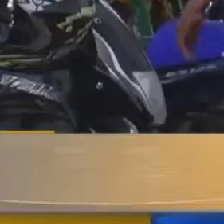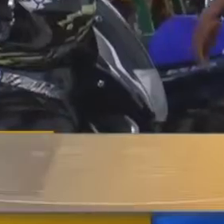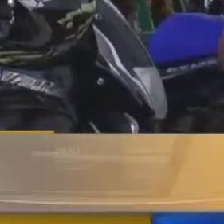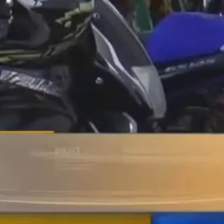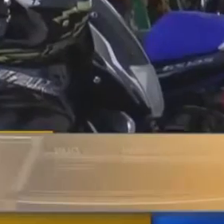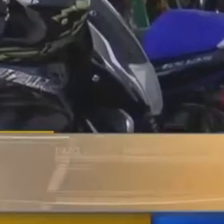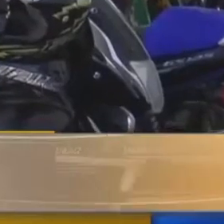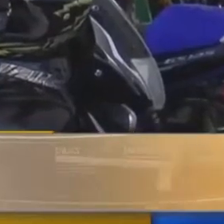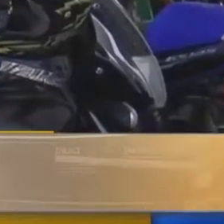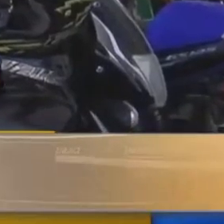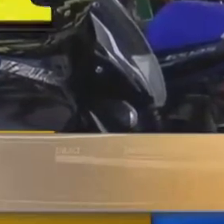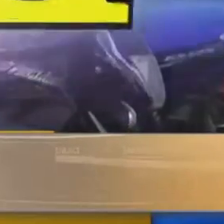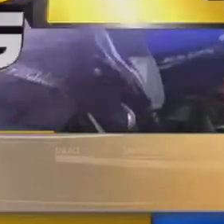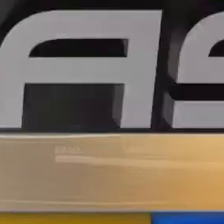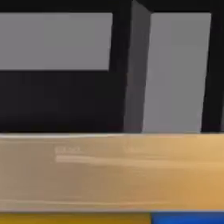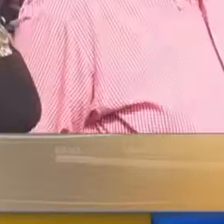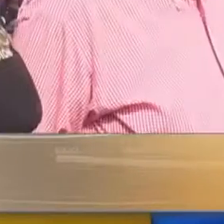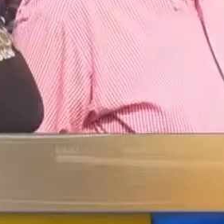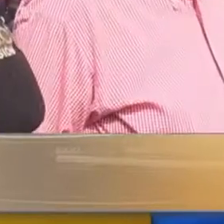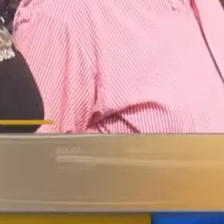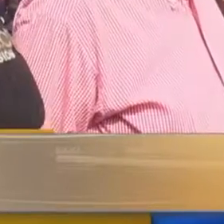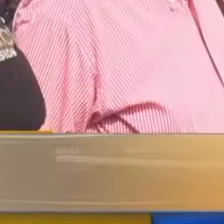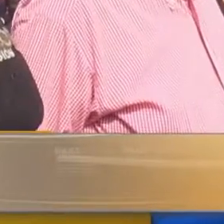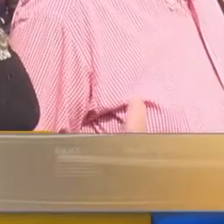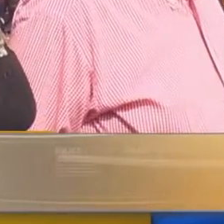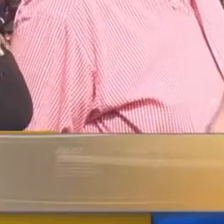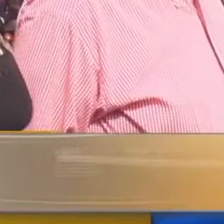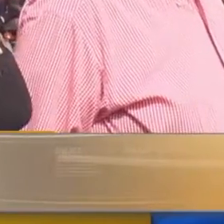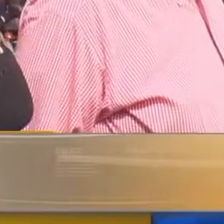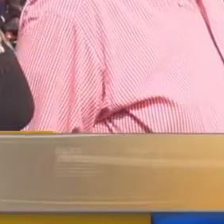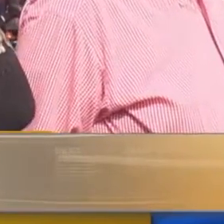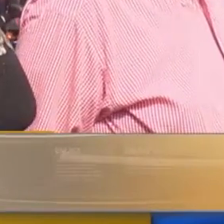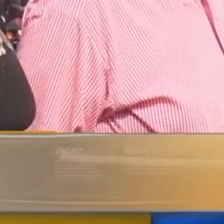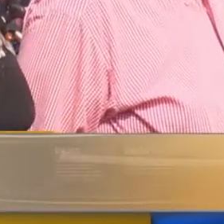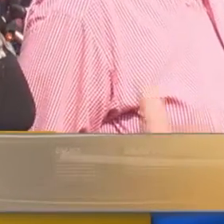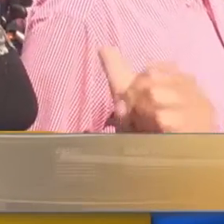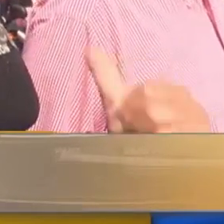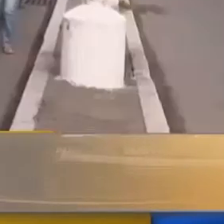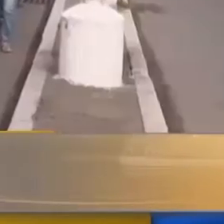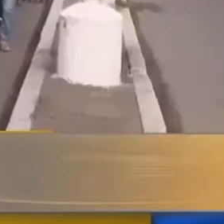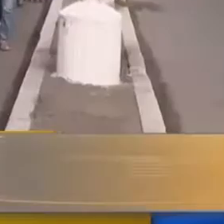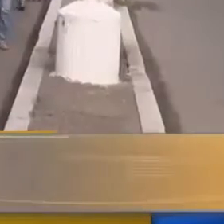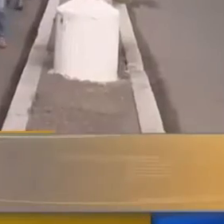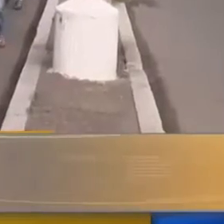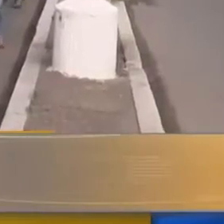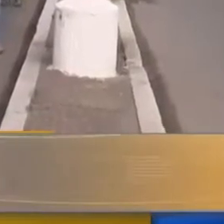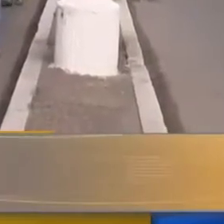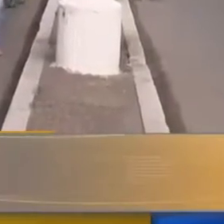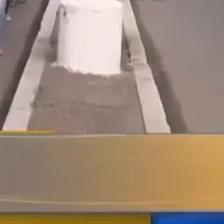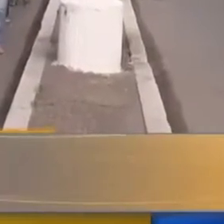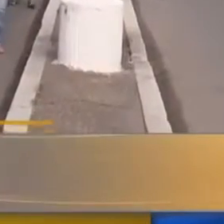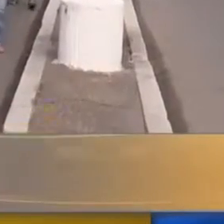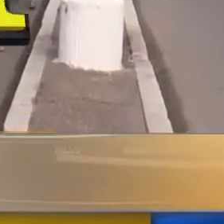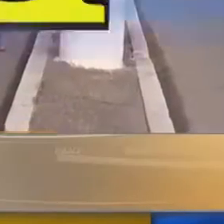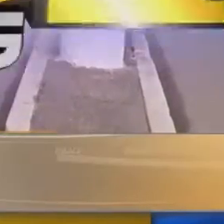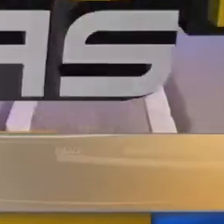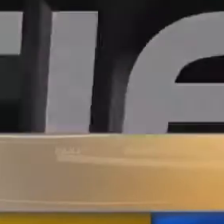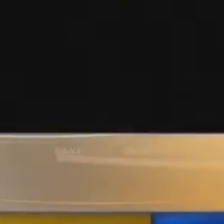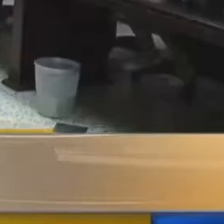alcalde un diálogo directo con las asociaciones dirigentes sindical freddy pulecio advierte sobre los riesgos que representa el estado de la refinería de